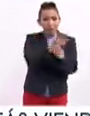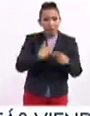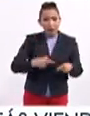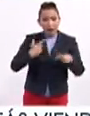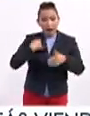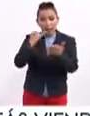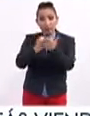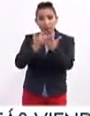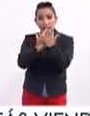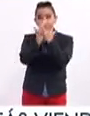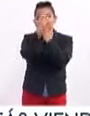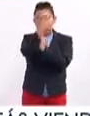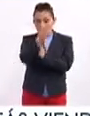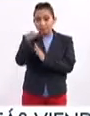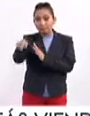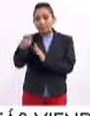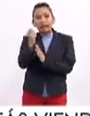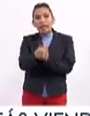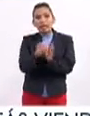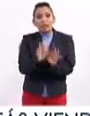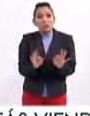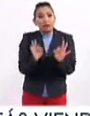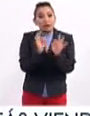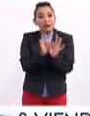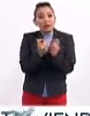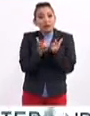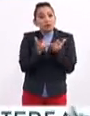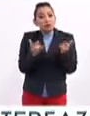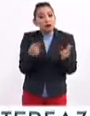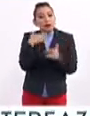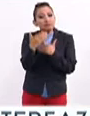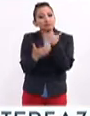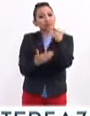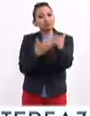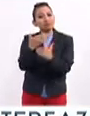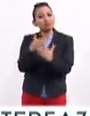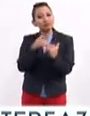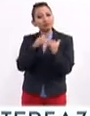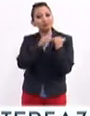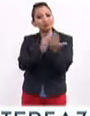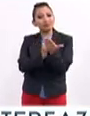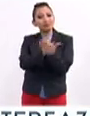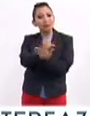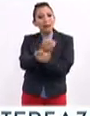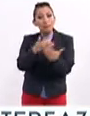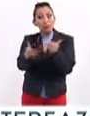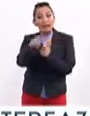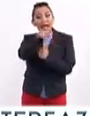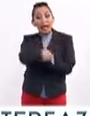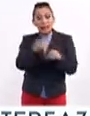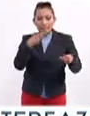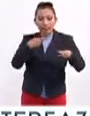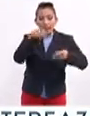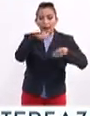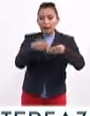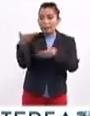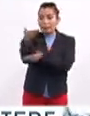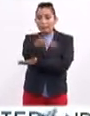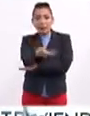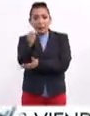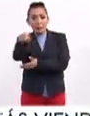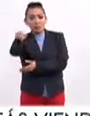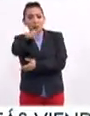población de impuestos excesivos, representa un importante acontecimiento en el desarrollo de la democracia moderna, pues fue elaborado a petición